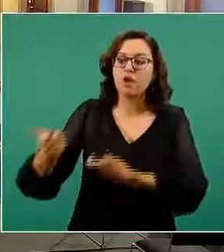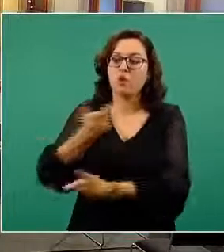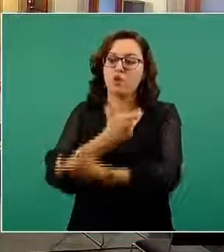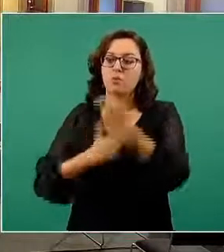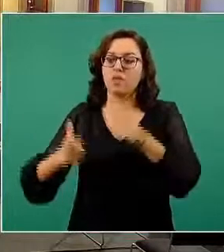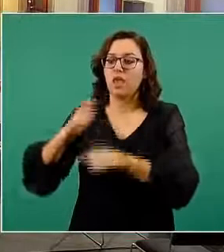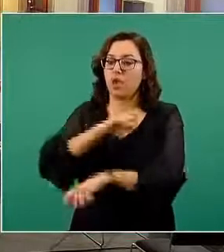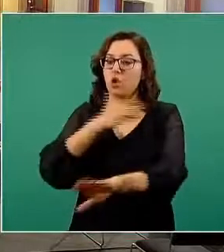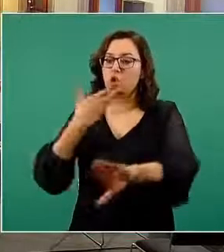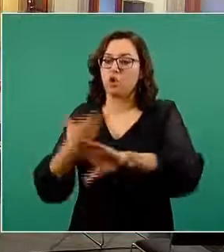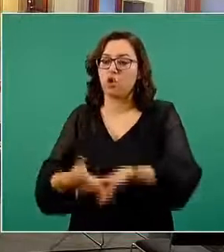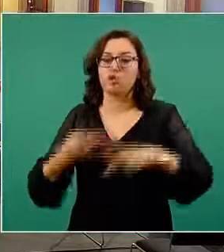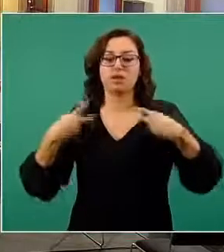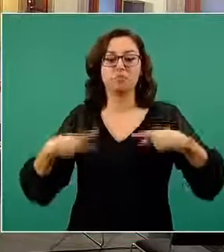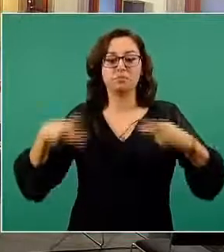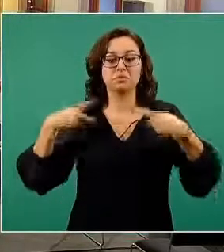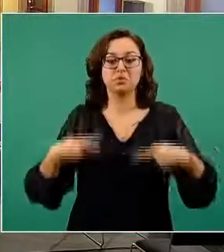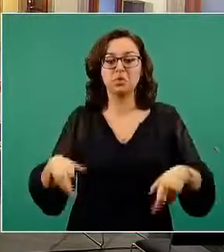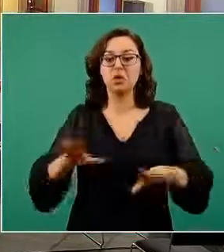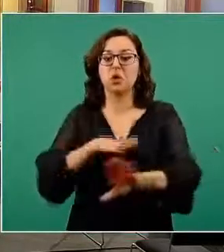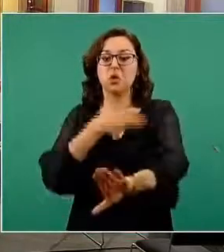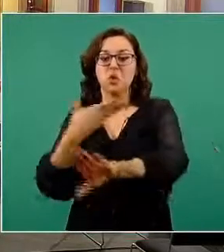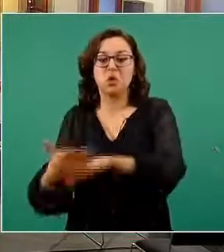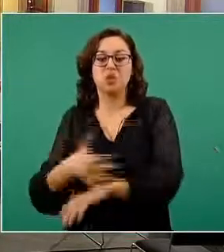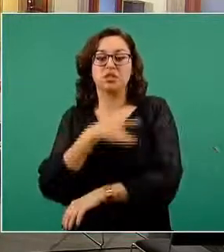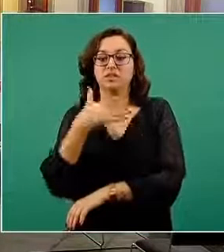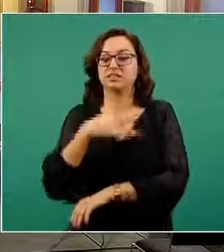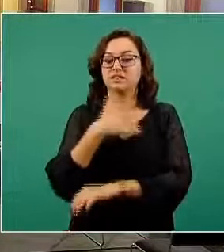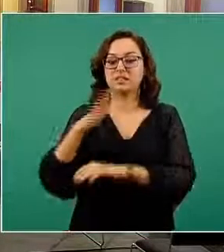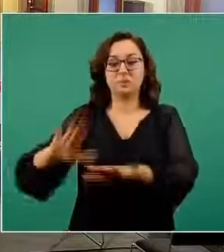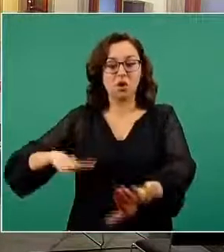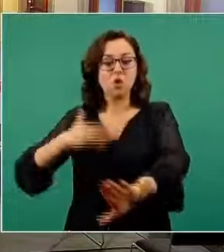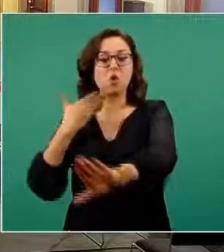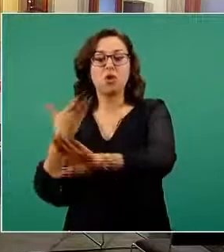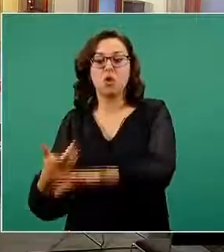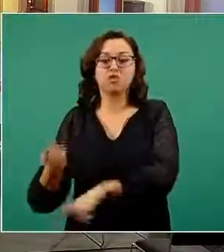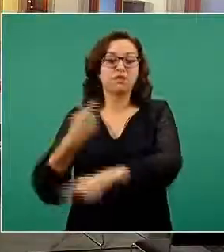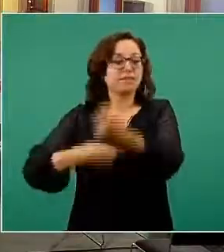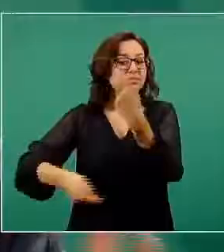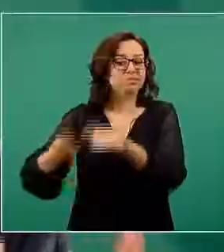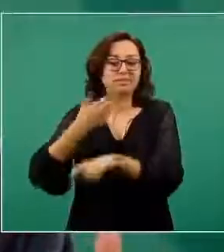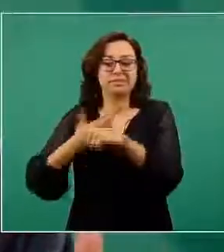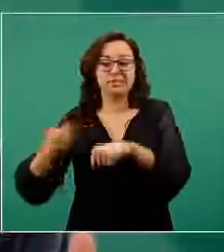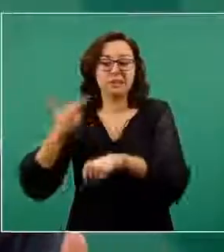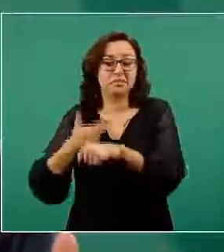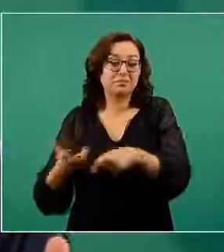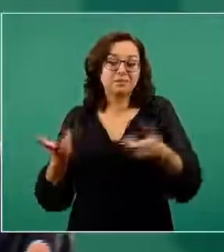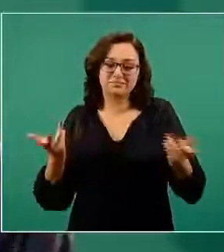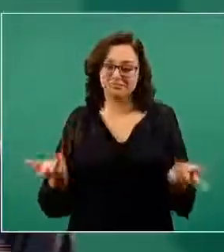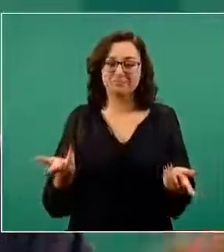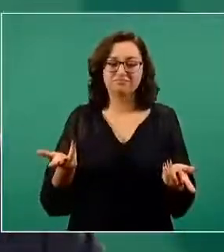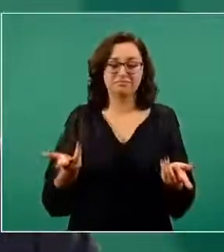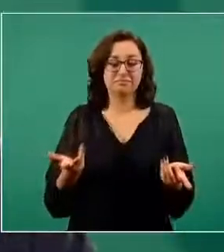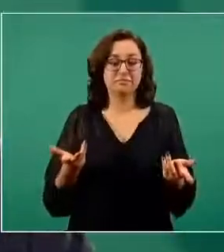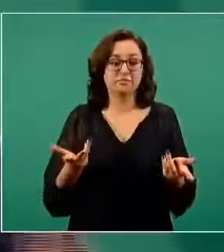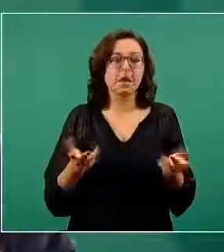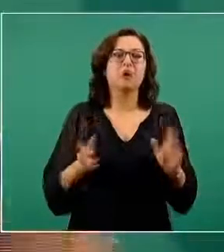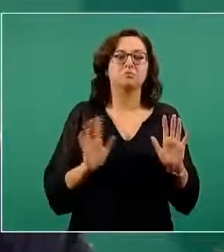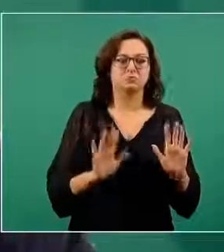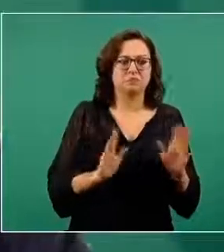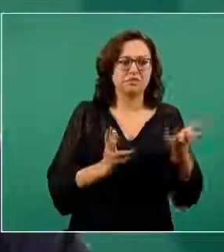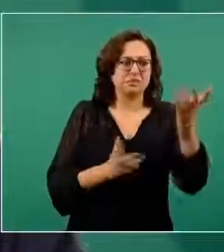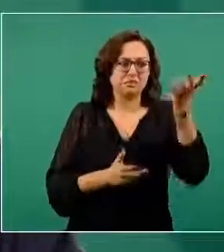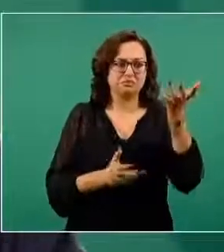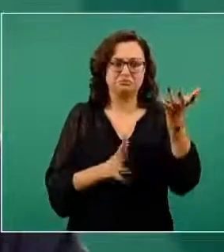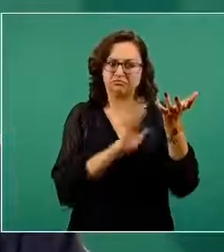el estado emocional, los trámites, etcétera, etcétera. Si nos vamos del otro lado y abrimos, va a estar